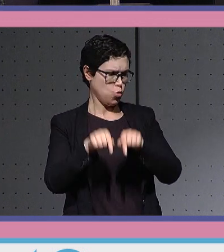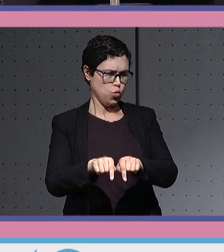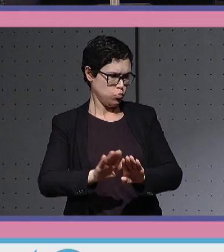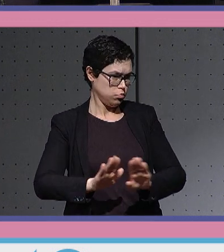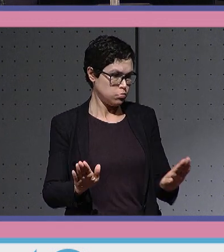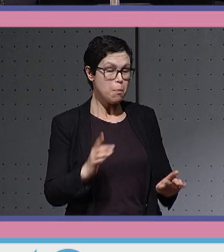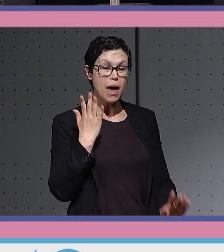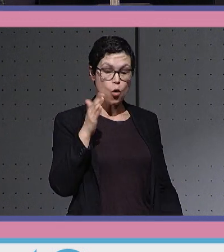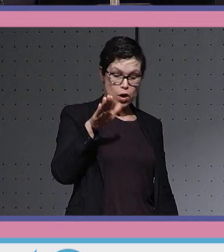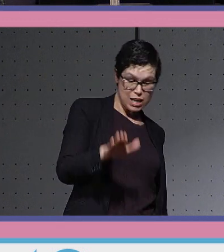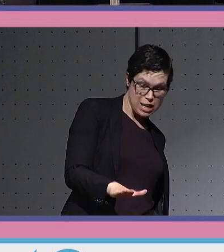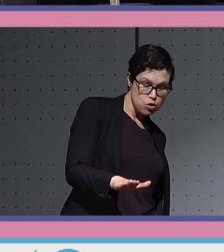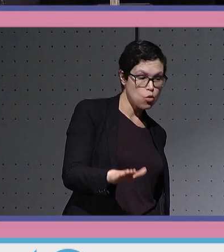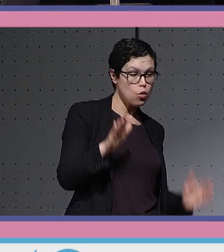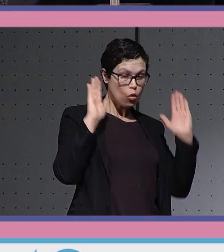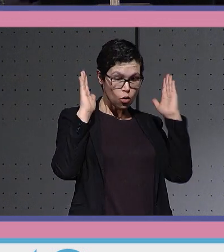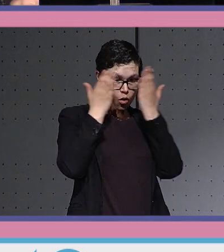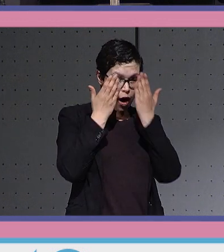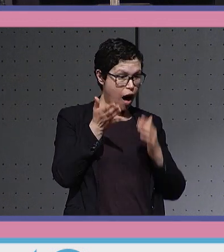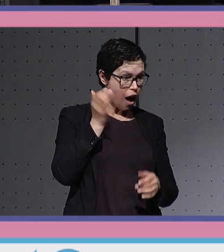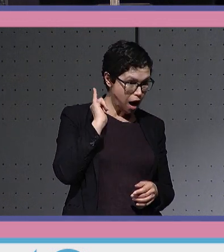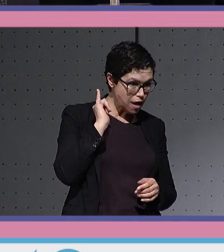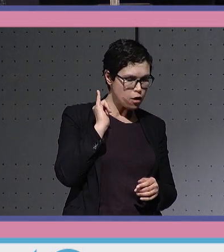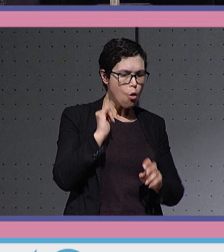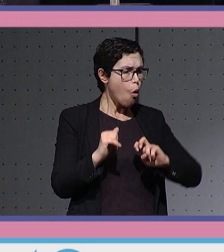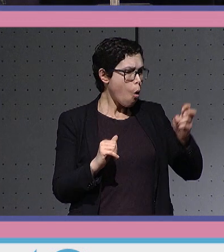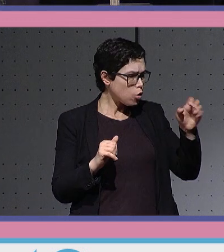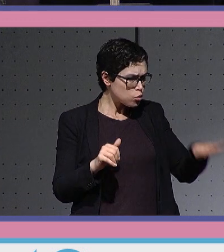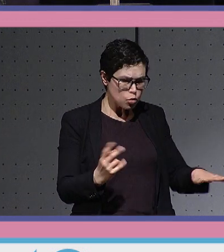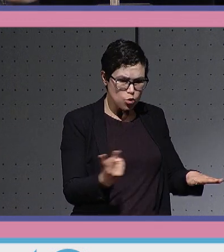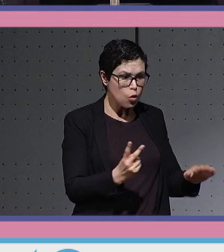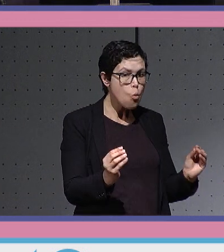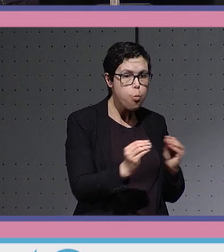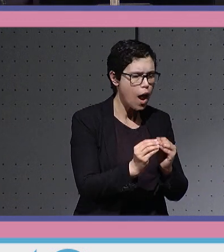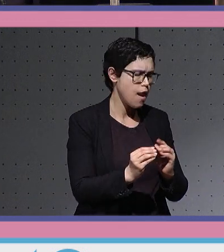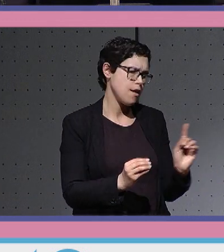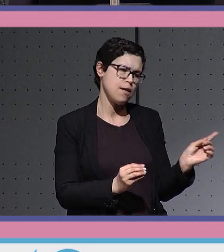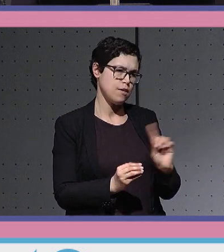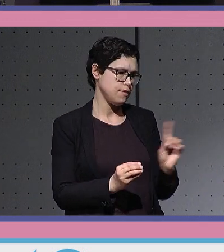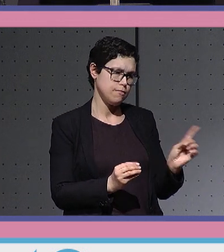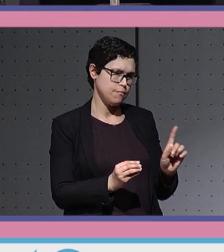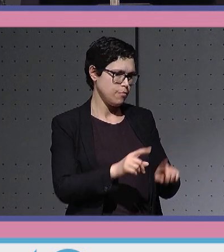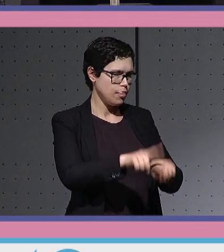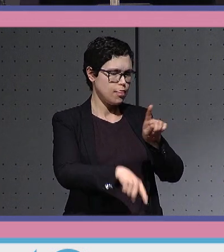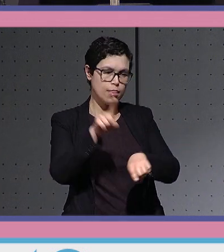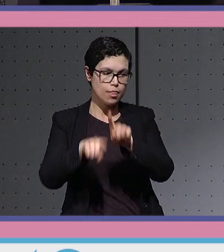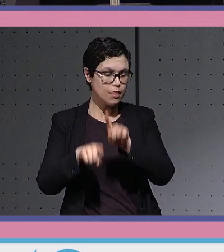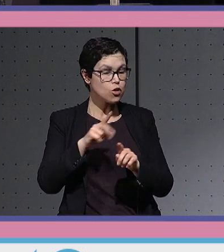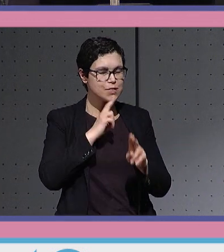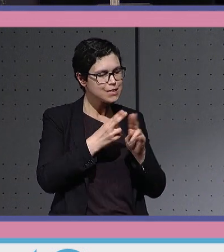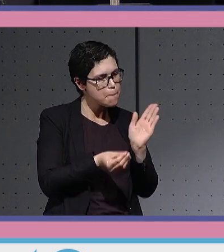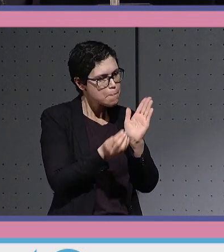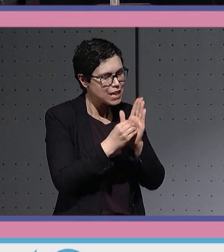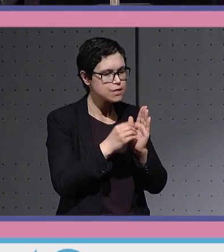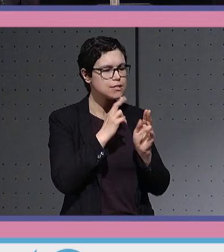a un niño que tiene un trastorno de espectro de autismo con otro que también tiene ese diagnóstico. Y ahí surgen los especificadores. Y